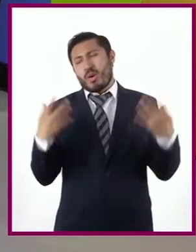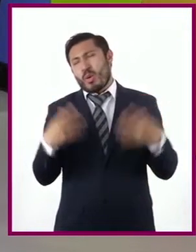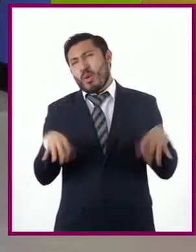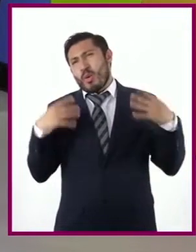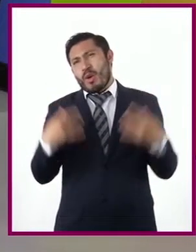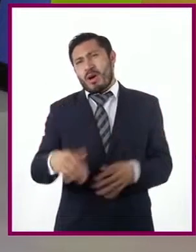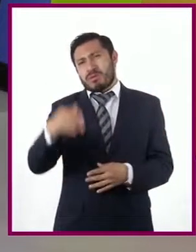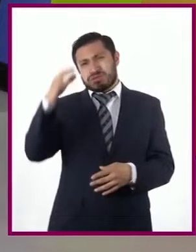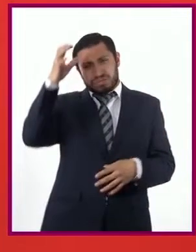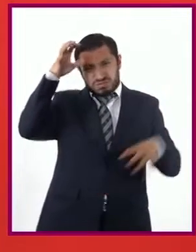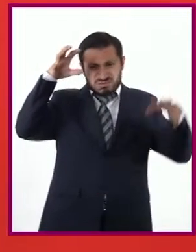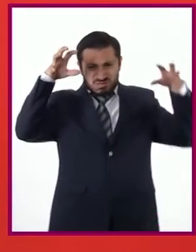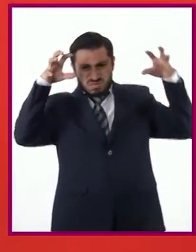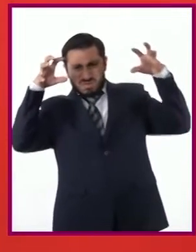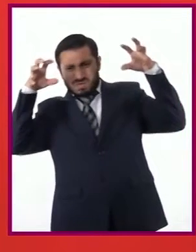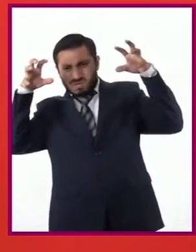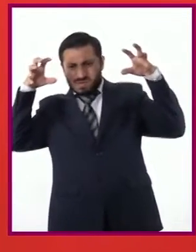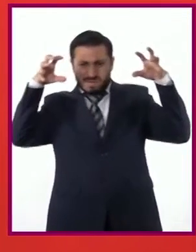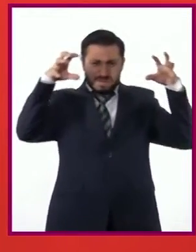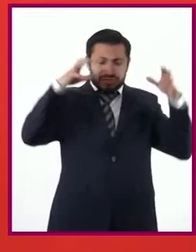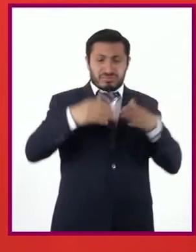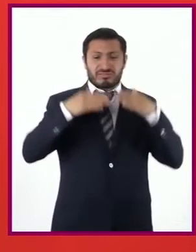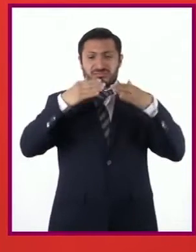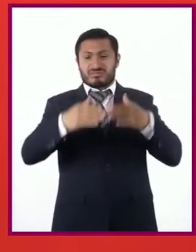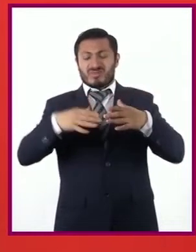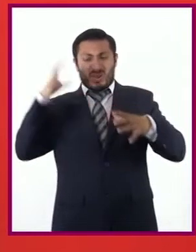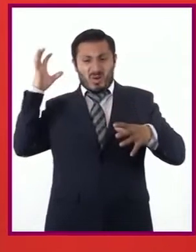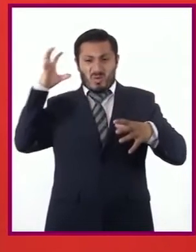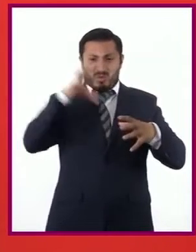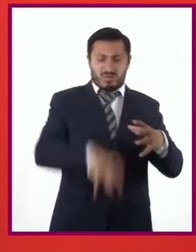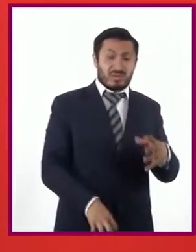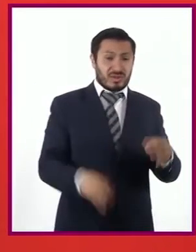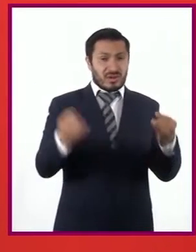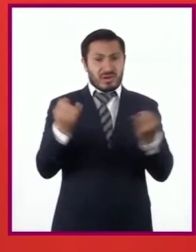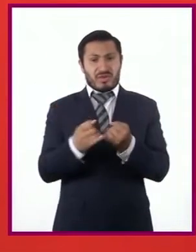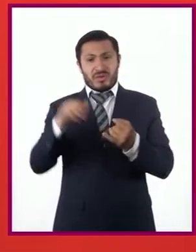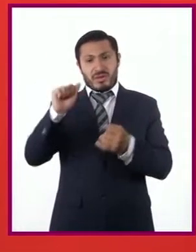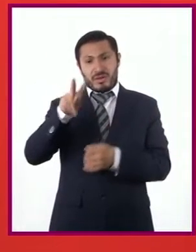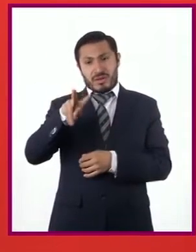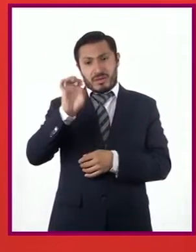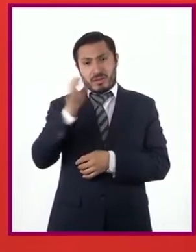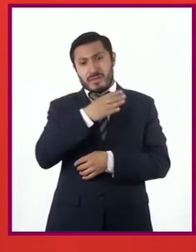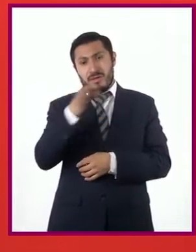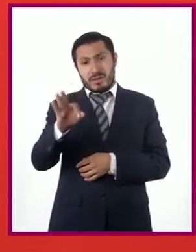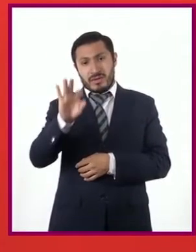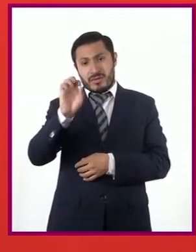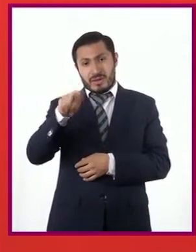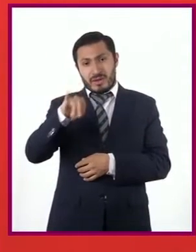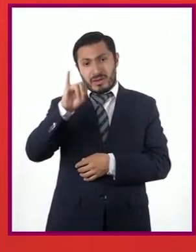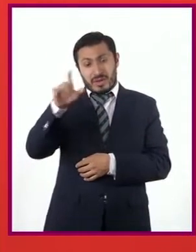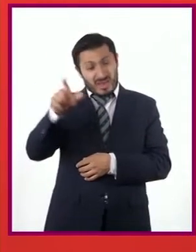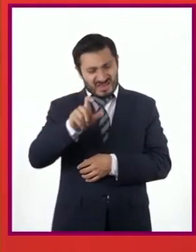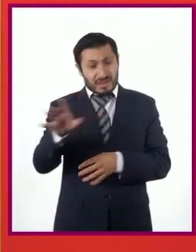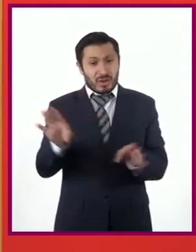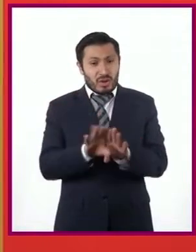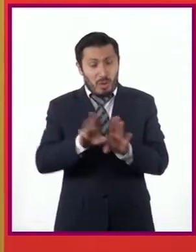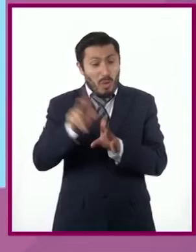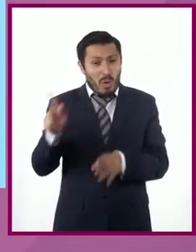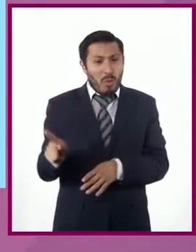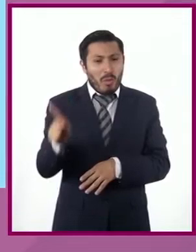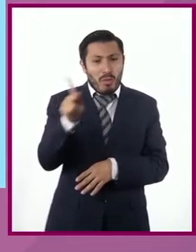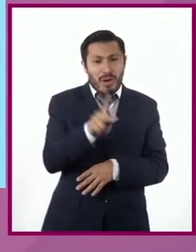que hundían barcos. Incluso la famosa ave fénix, ¿no sienten que se parece a